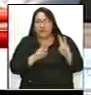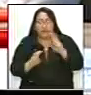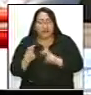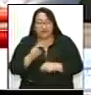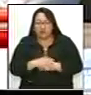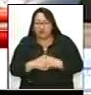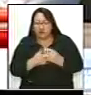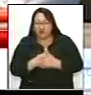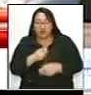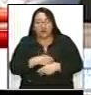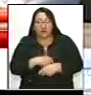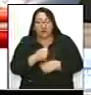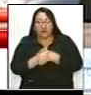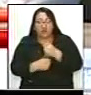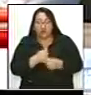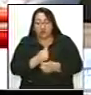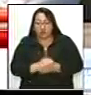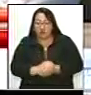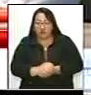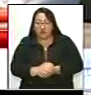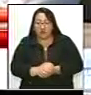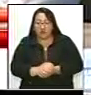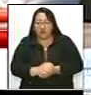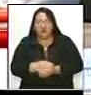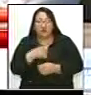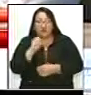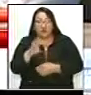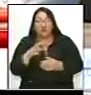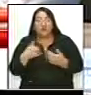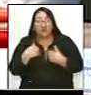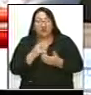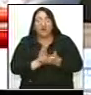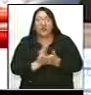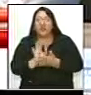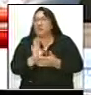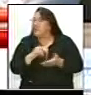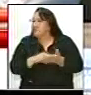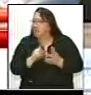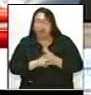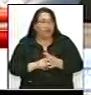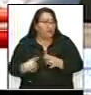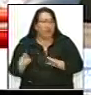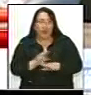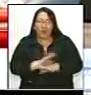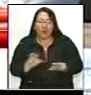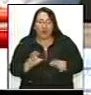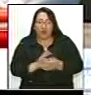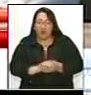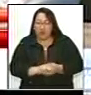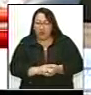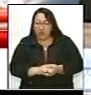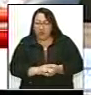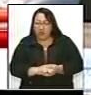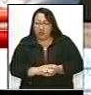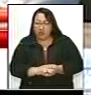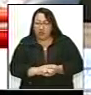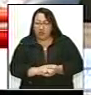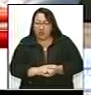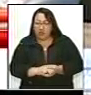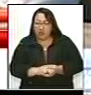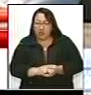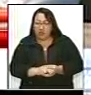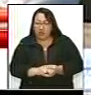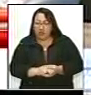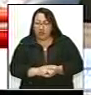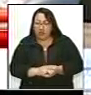políticos en el transcurso de estos años han dicho que se tenía que evitar el transfugismo, que se tenía que evitar la atomización.